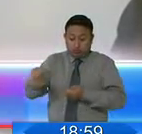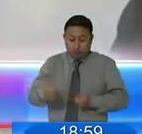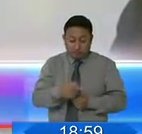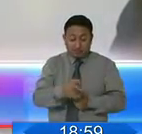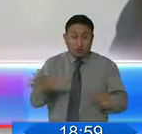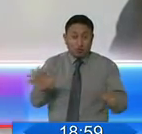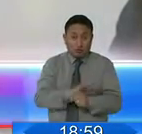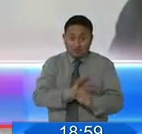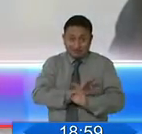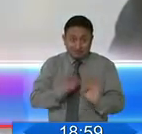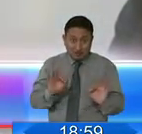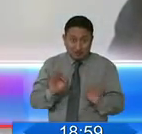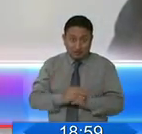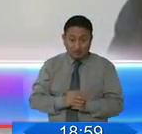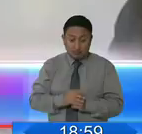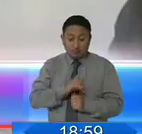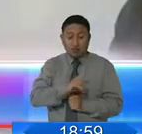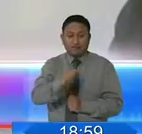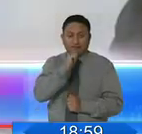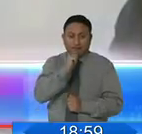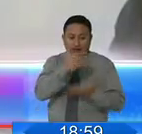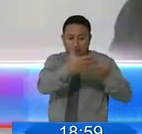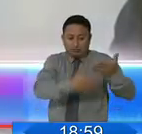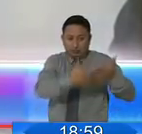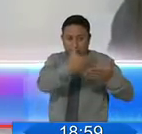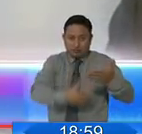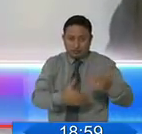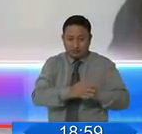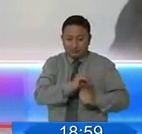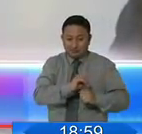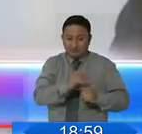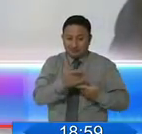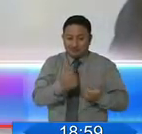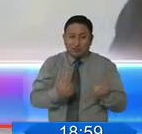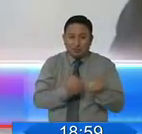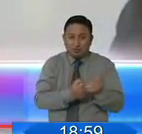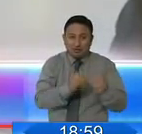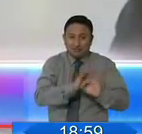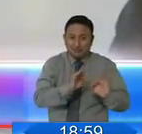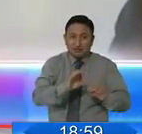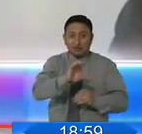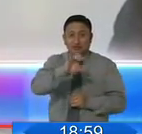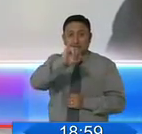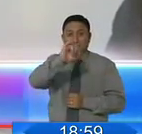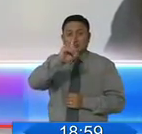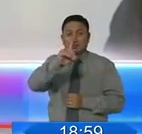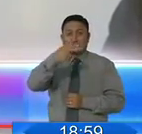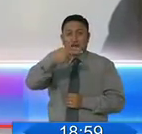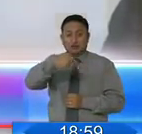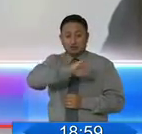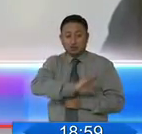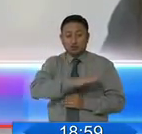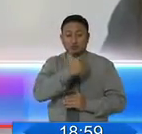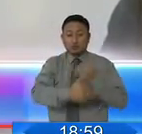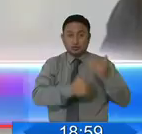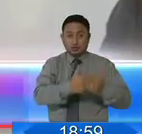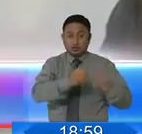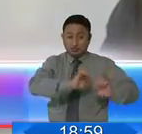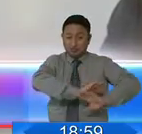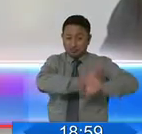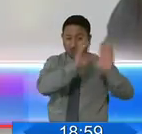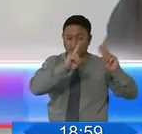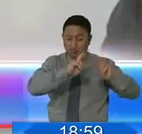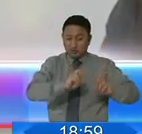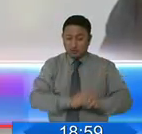completa no está completa y no inicia ni aporta a las ideas en un proceso transparente y